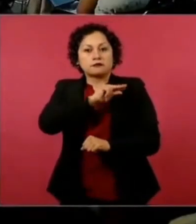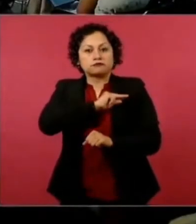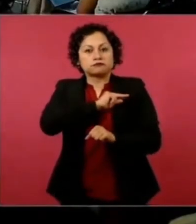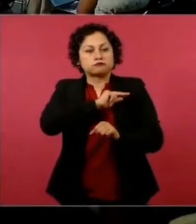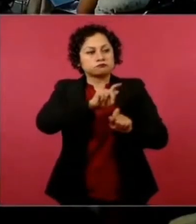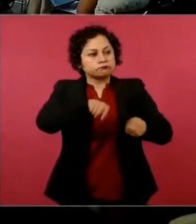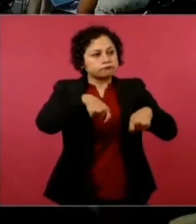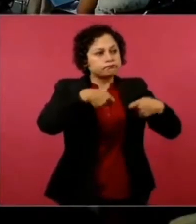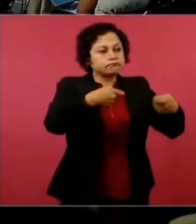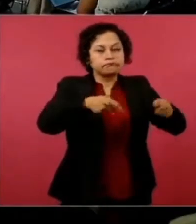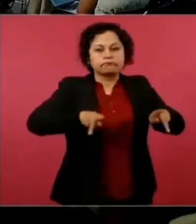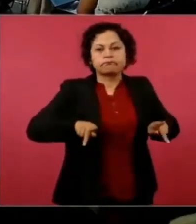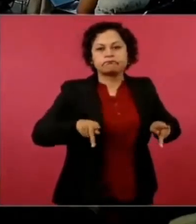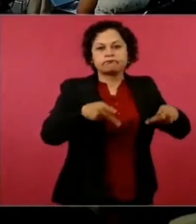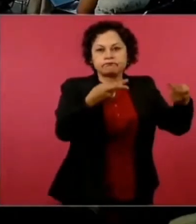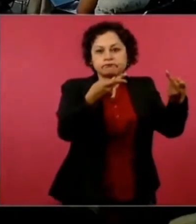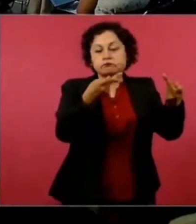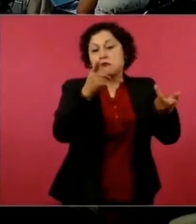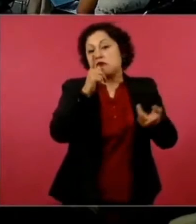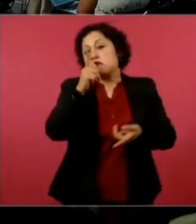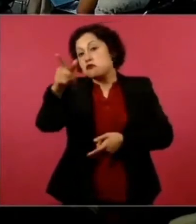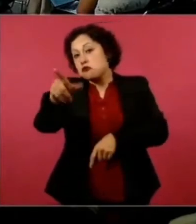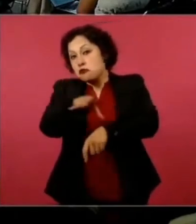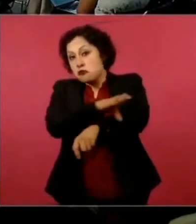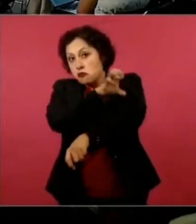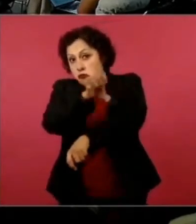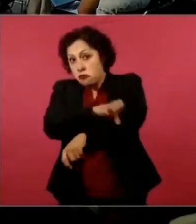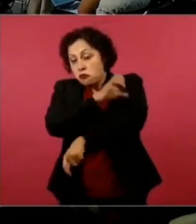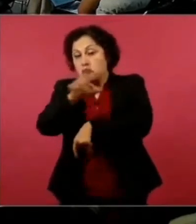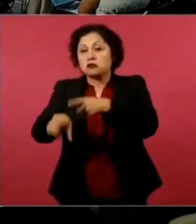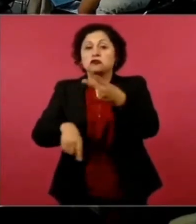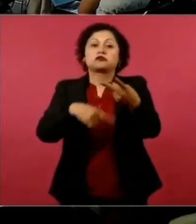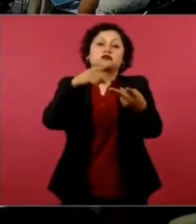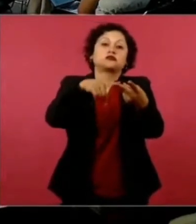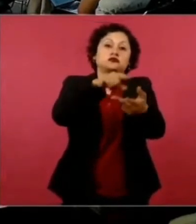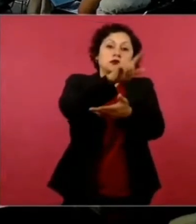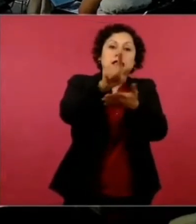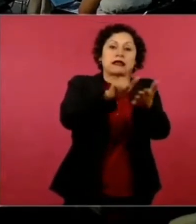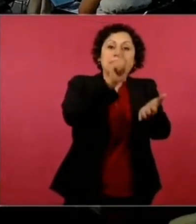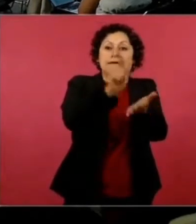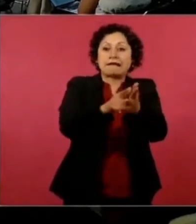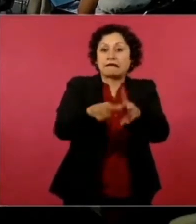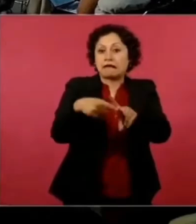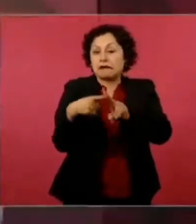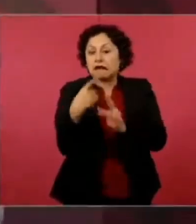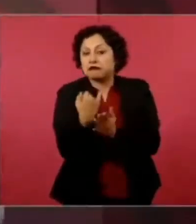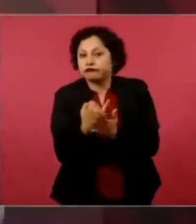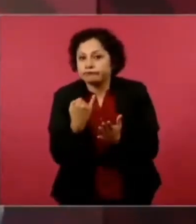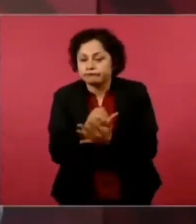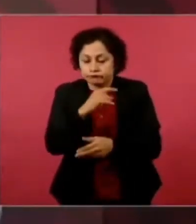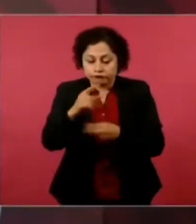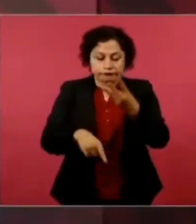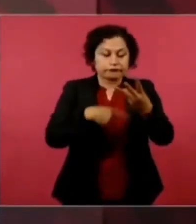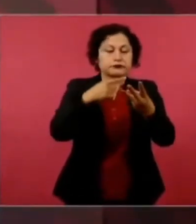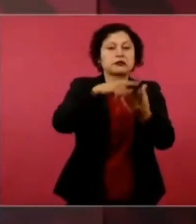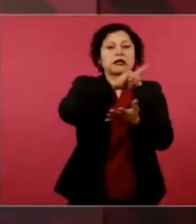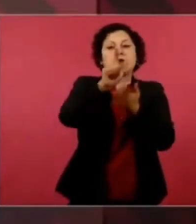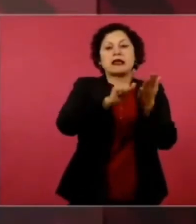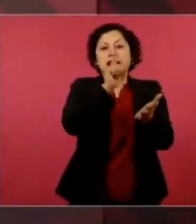estaba en la agenda la llamada reforma fiscal, la llamada reforma educativa,